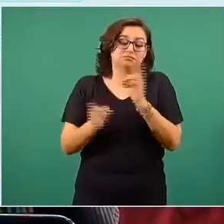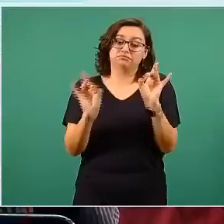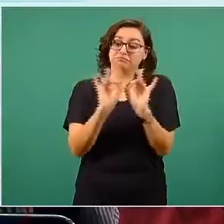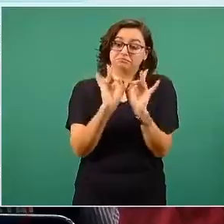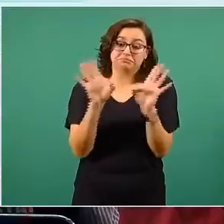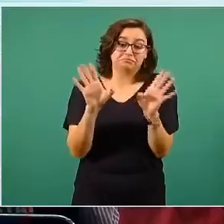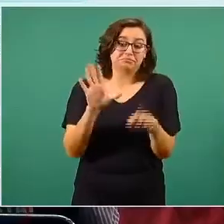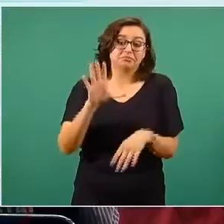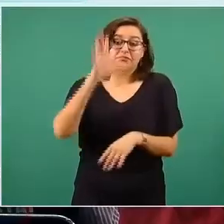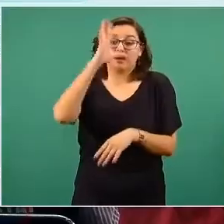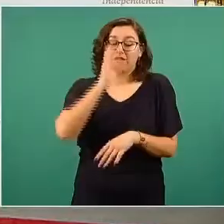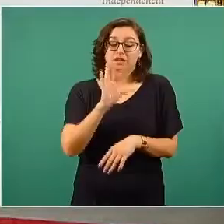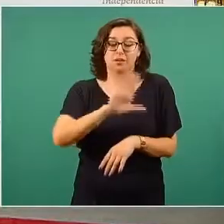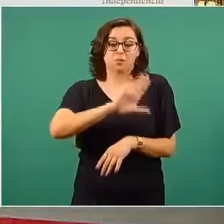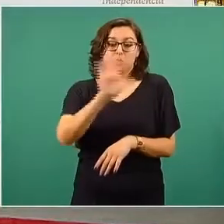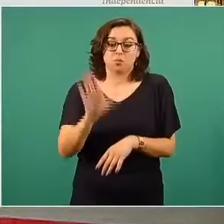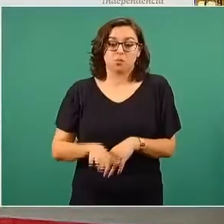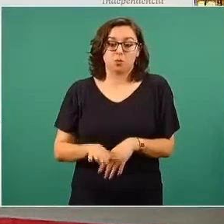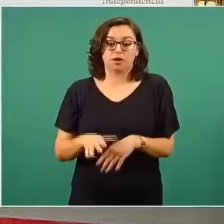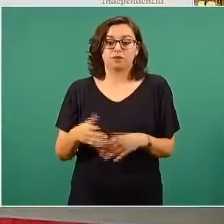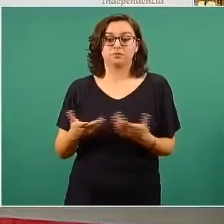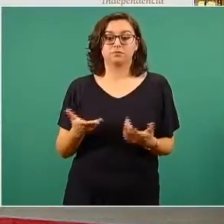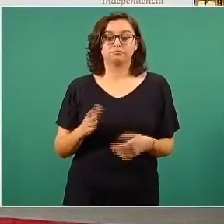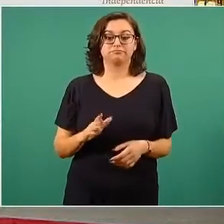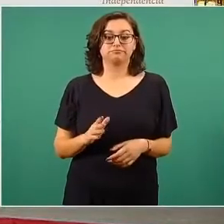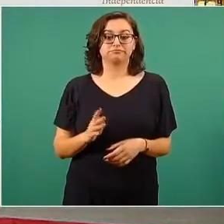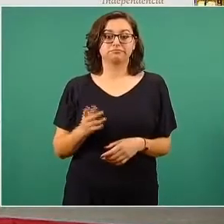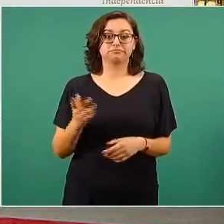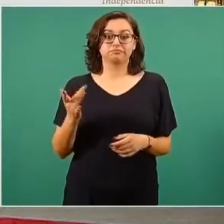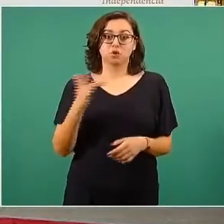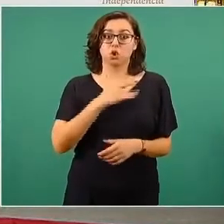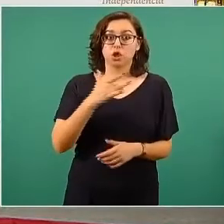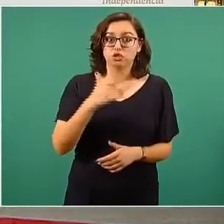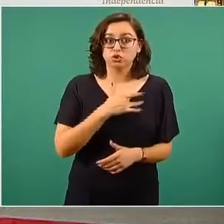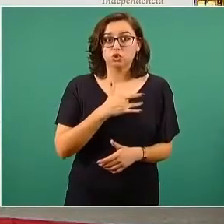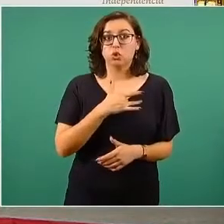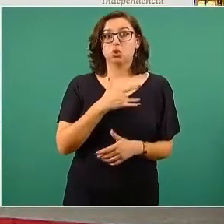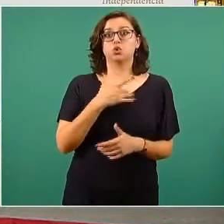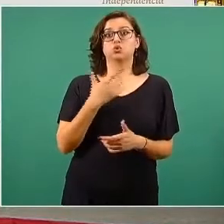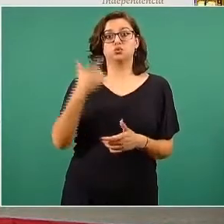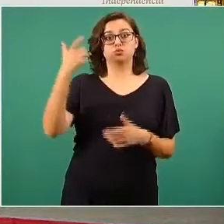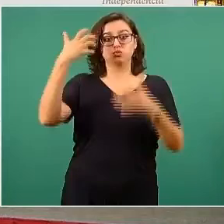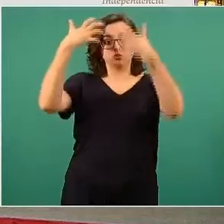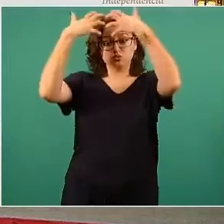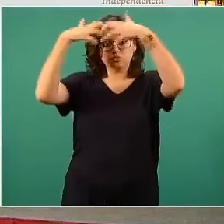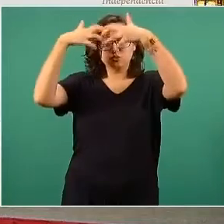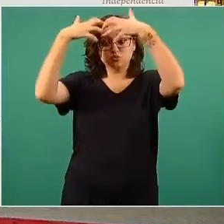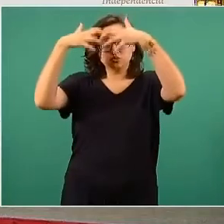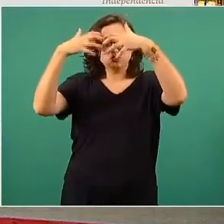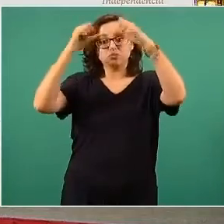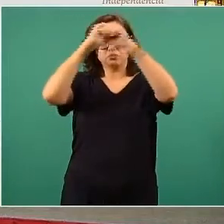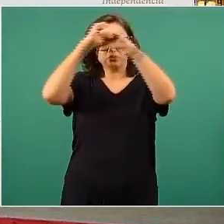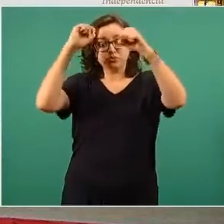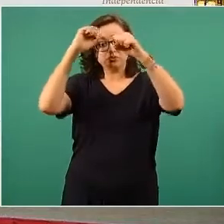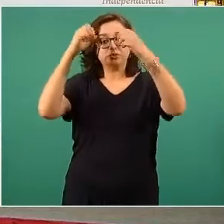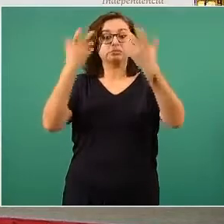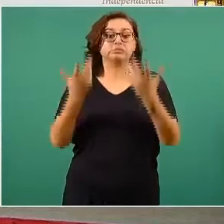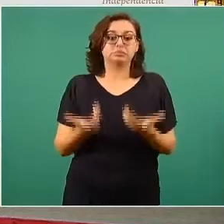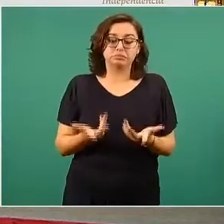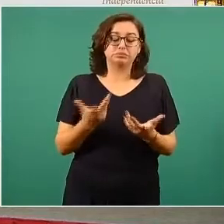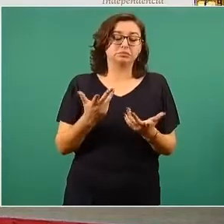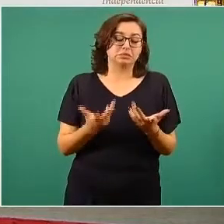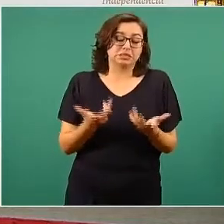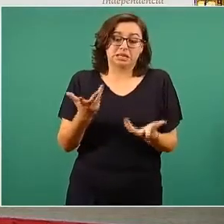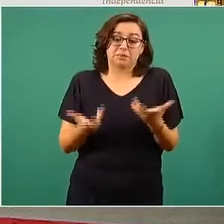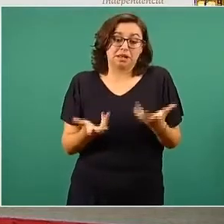morir en algún momento por alguna de las alteraciones cardíacas en su mayoría, neurológicas en otras, como los eventos